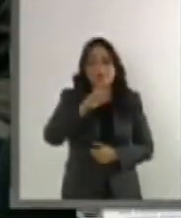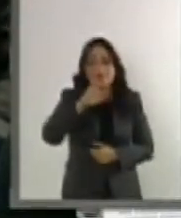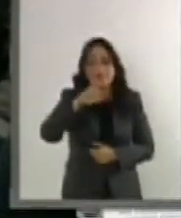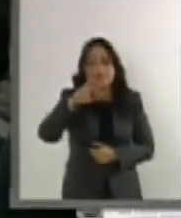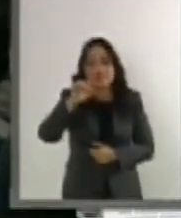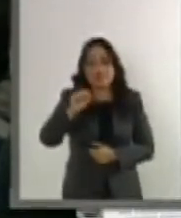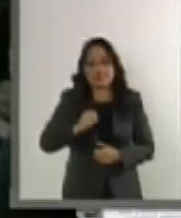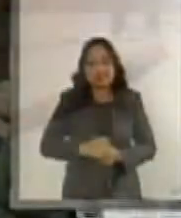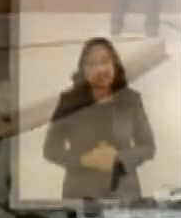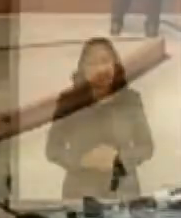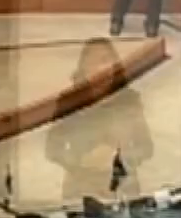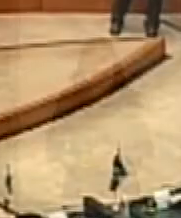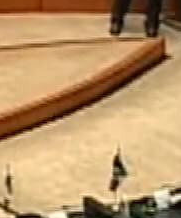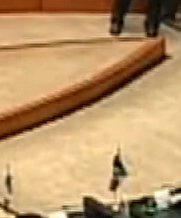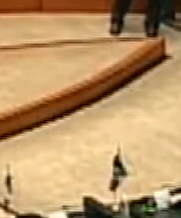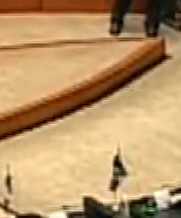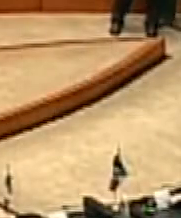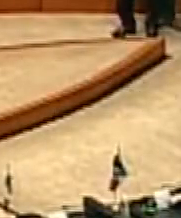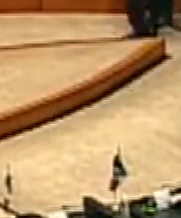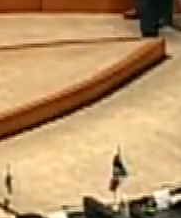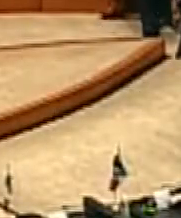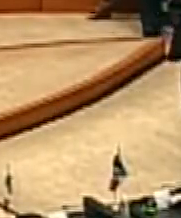Barrón.